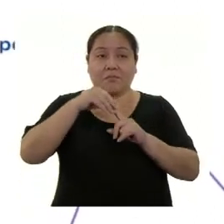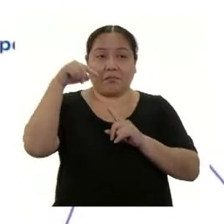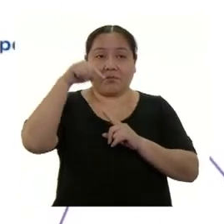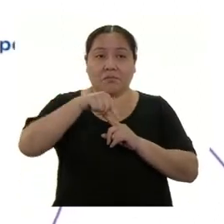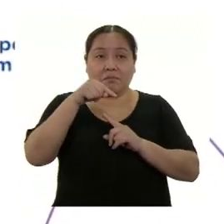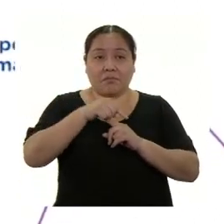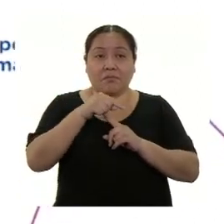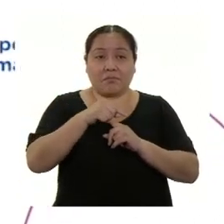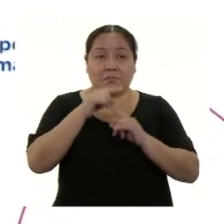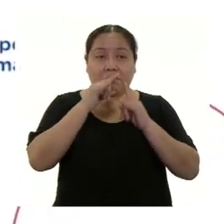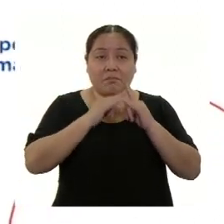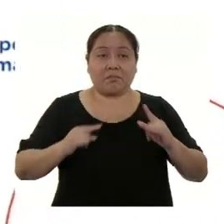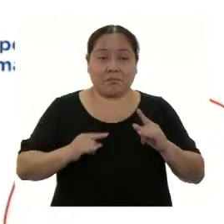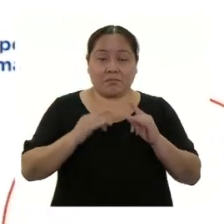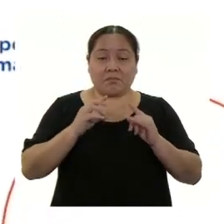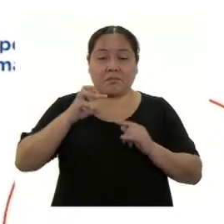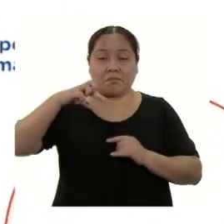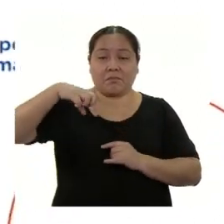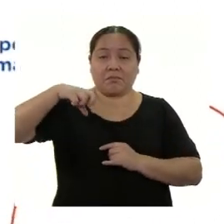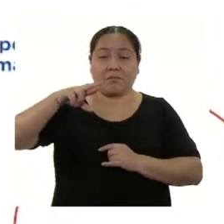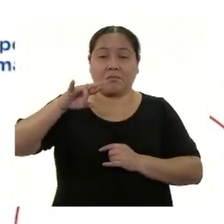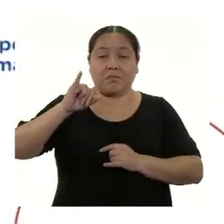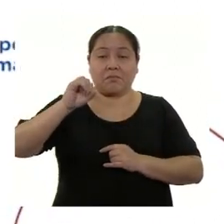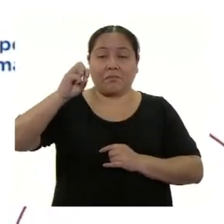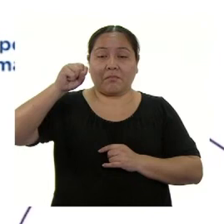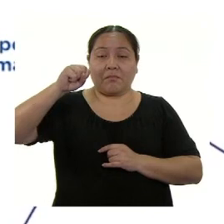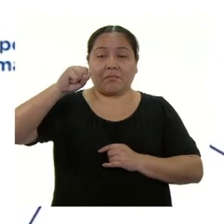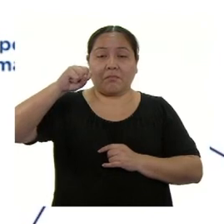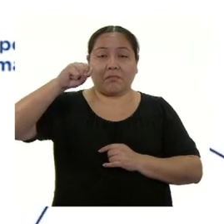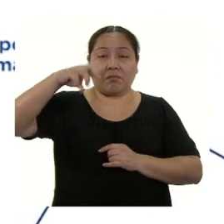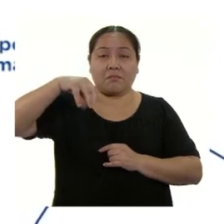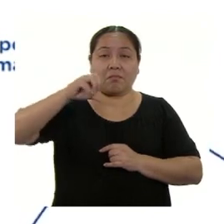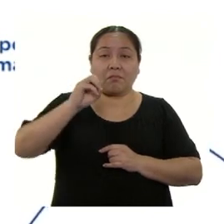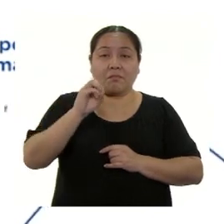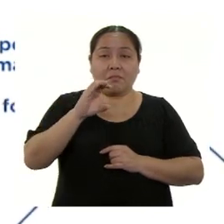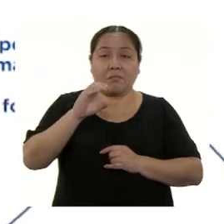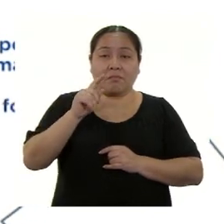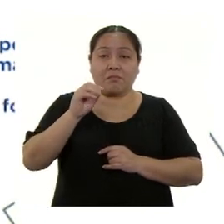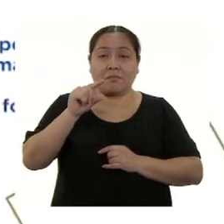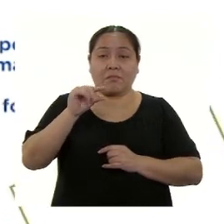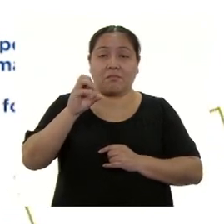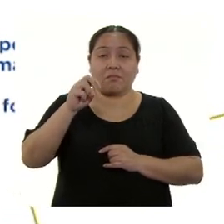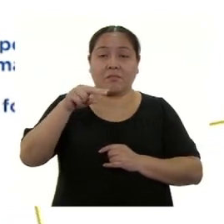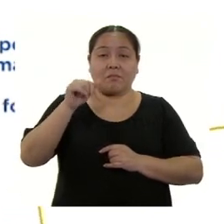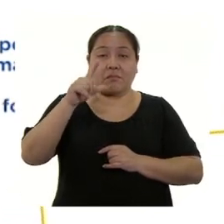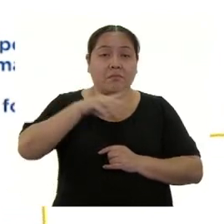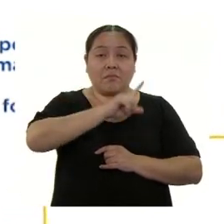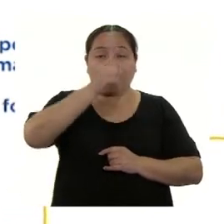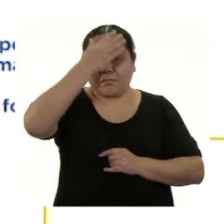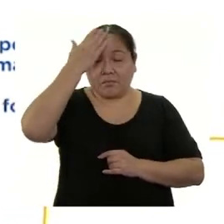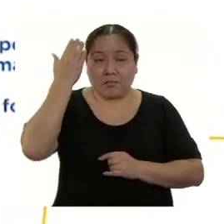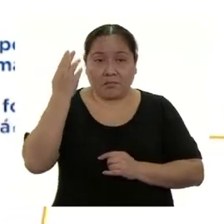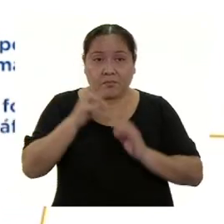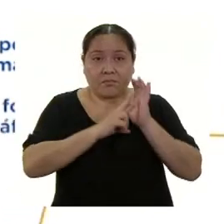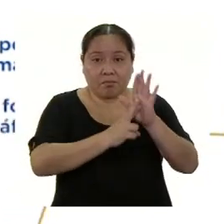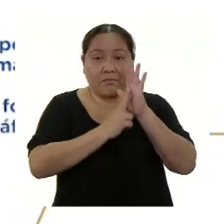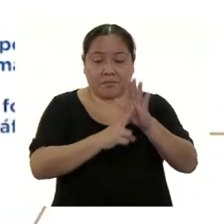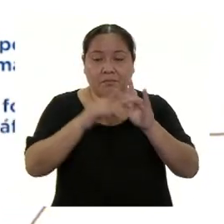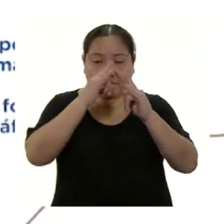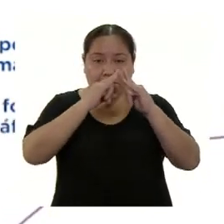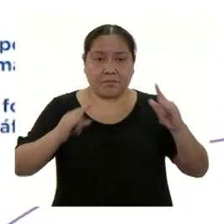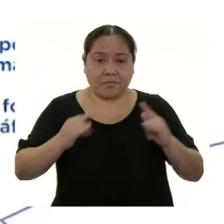que conforma el prisma octogonal. No olvidar representar la forma de la carpa de circo